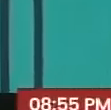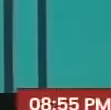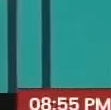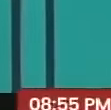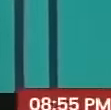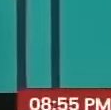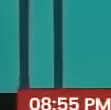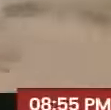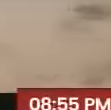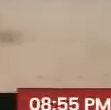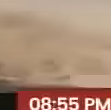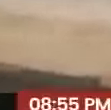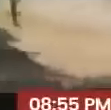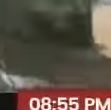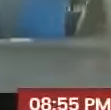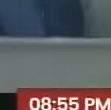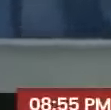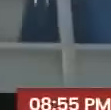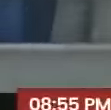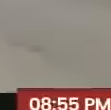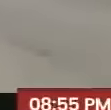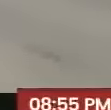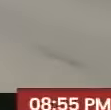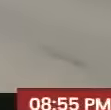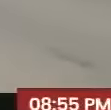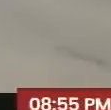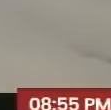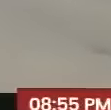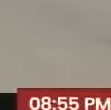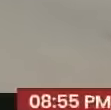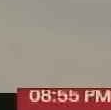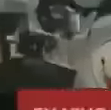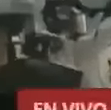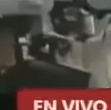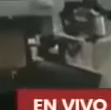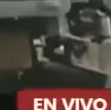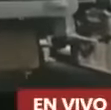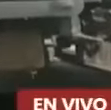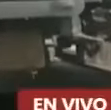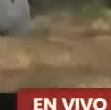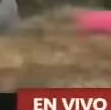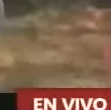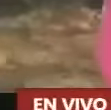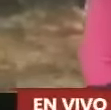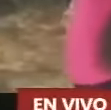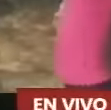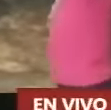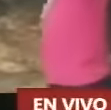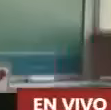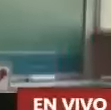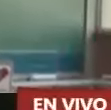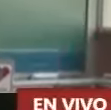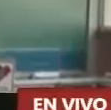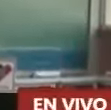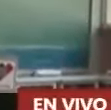Estoy ejerciendo hoy mi derecho al voto para defender nuestro territorio, nuestro Esequibo.